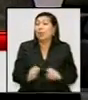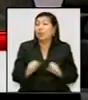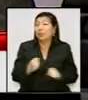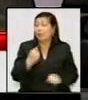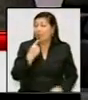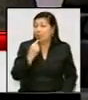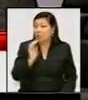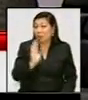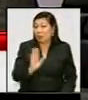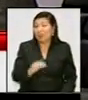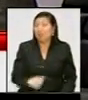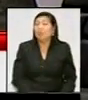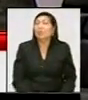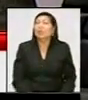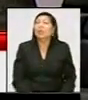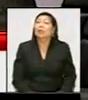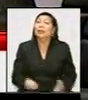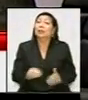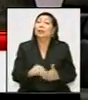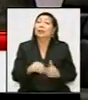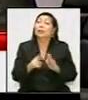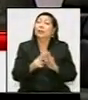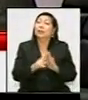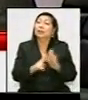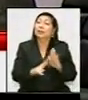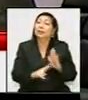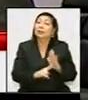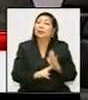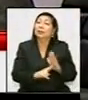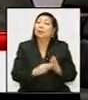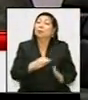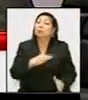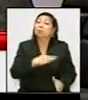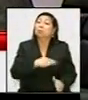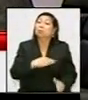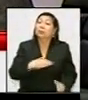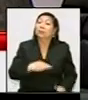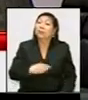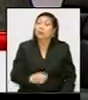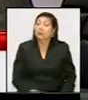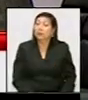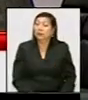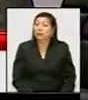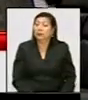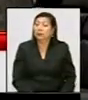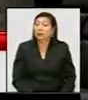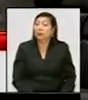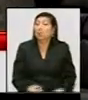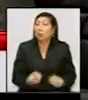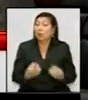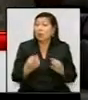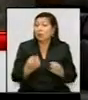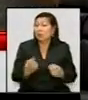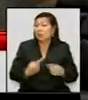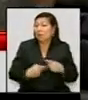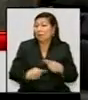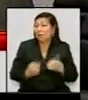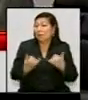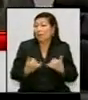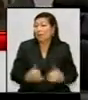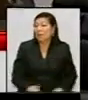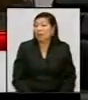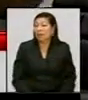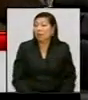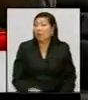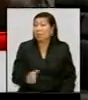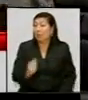usted, señor presidente, que le aplique el reglamento a los ministros. Porque esto siempre viene, y acá